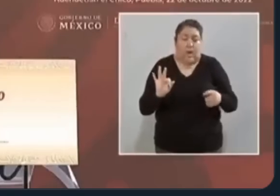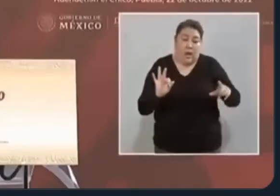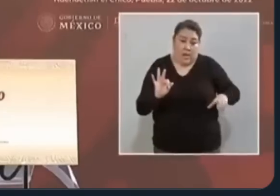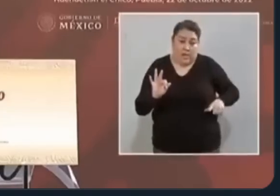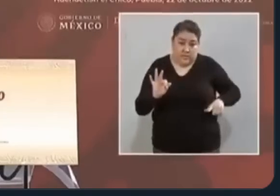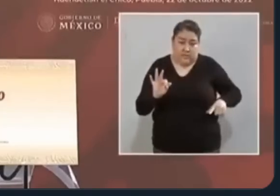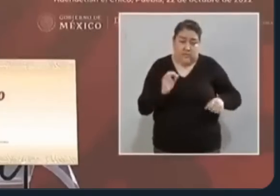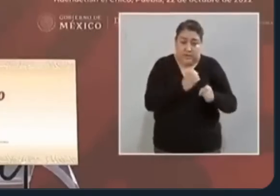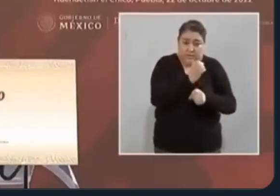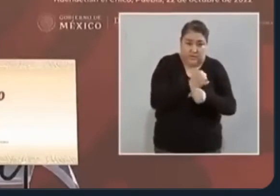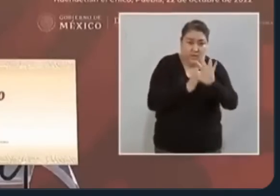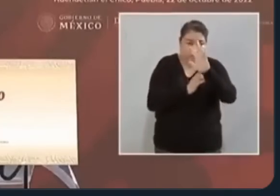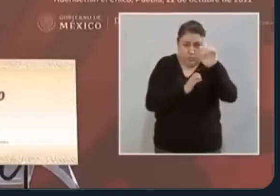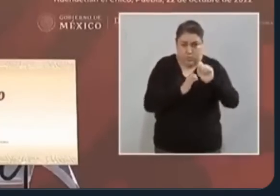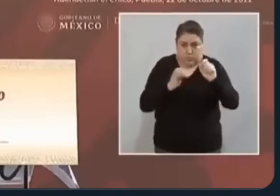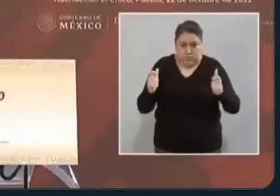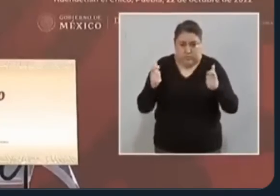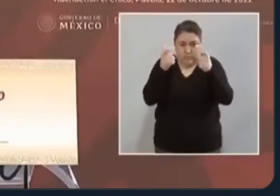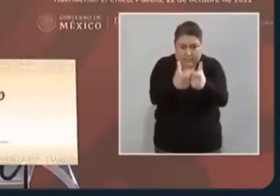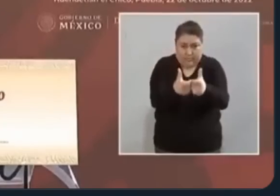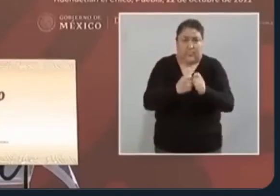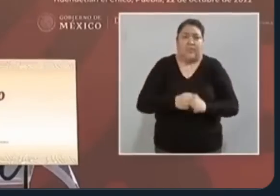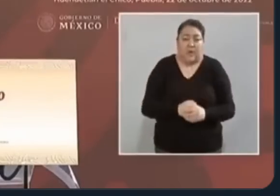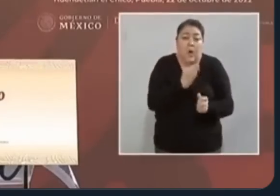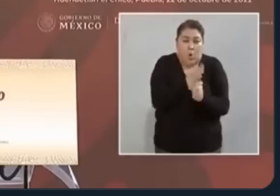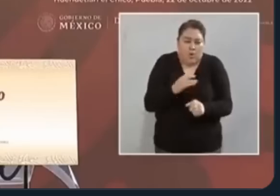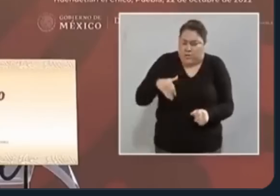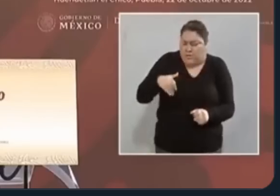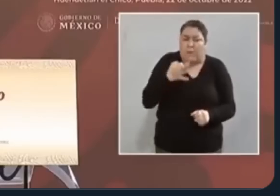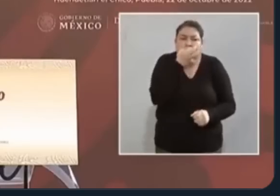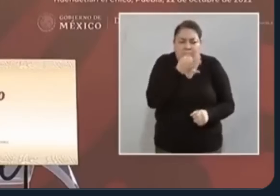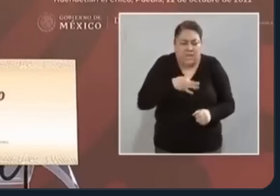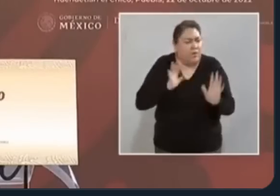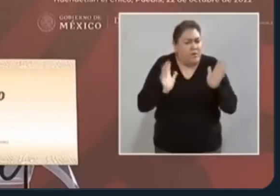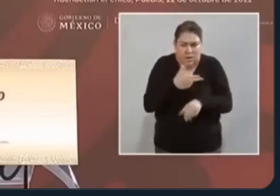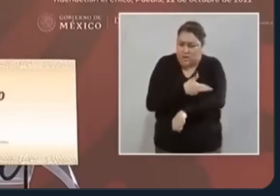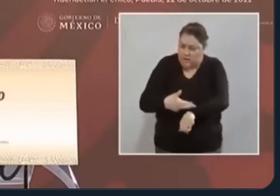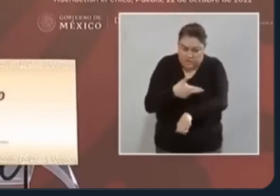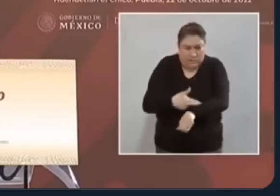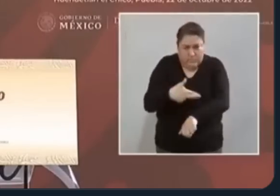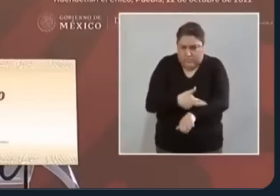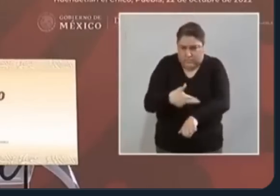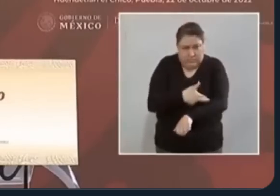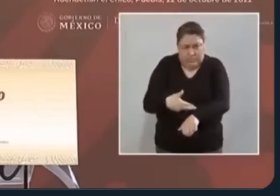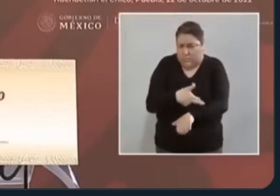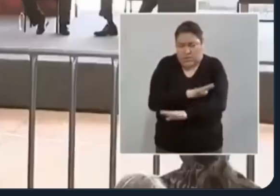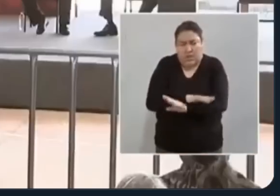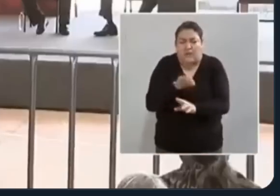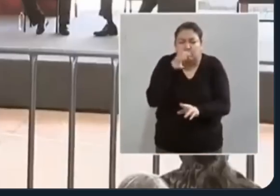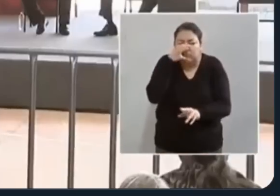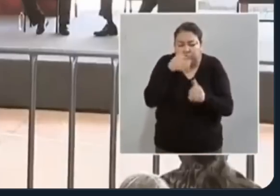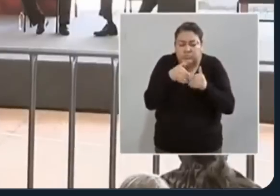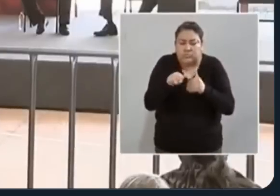y el Estado tiene que poner el otro 50%. Pero me acaba de informar de que ya está por tener